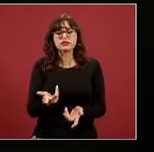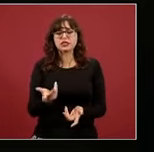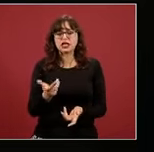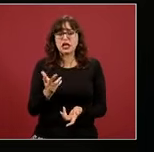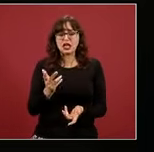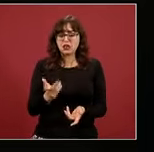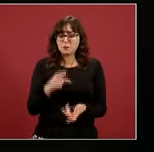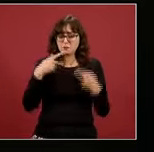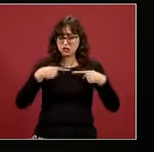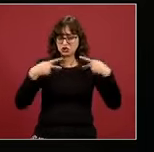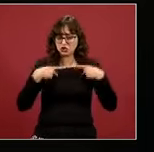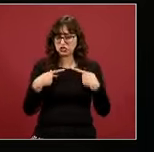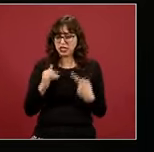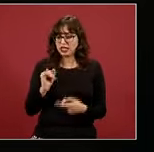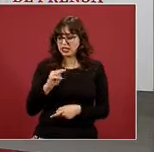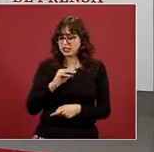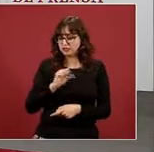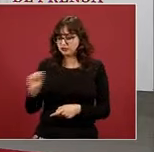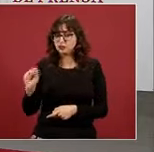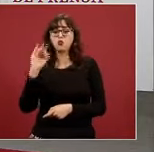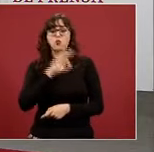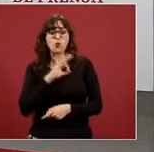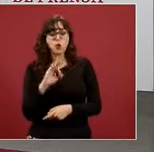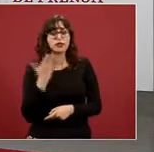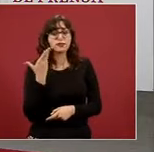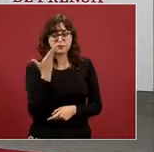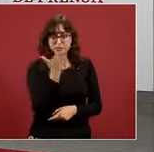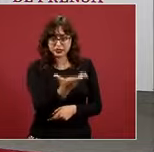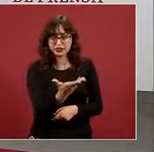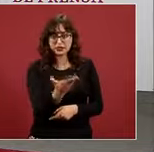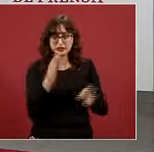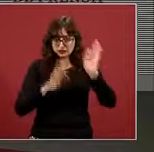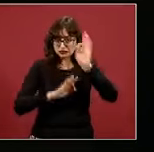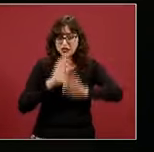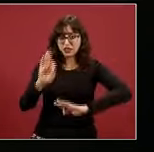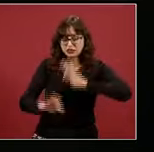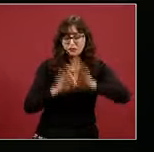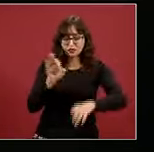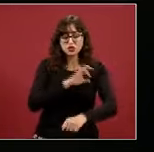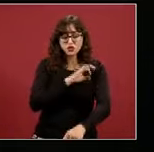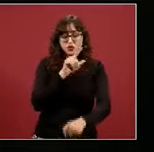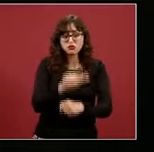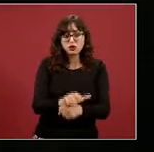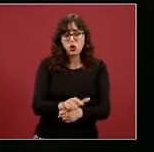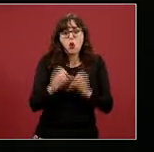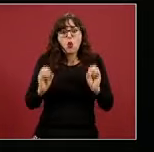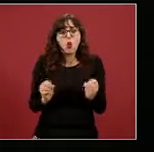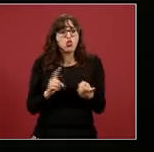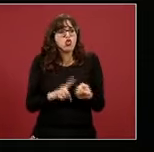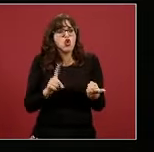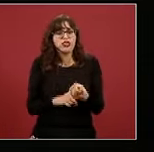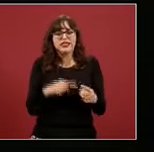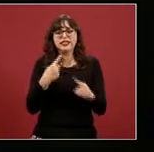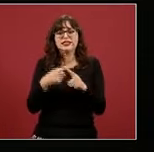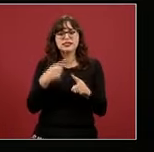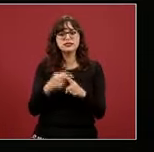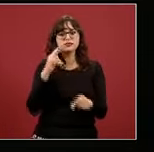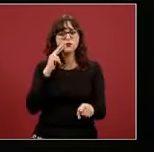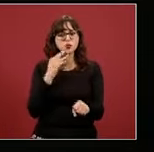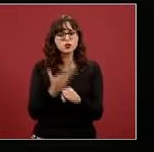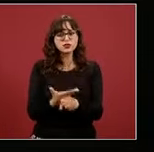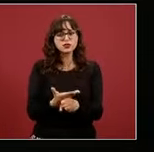pueda solicitar ese tipo de tratamientos para sus pacientes, o en ese caso ¿dónde se pueden dirigir para poder